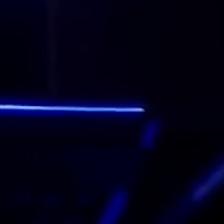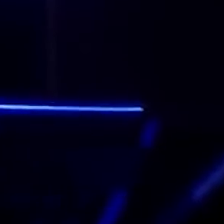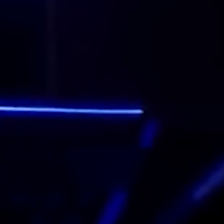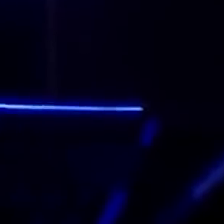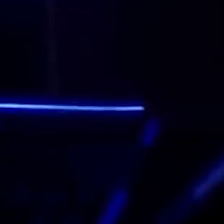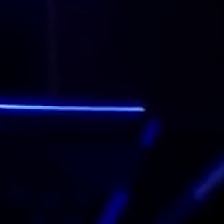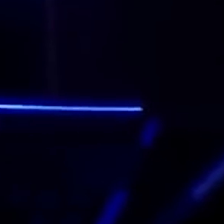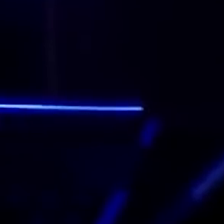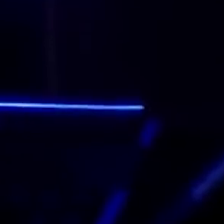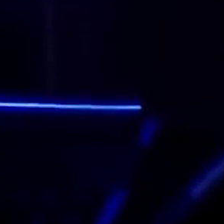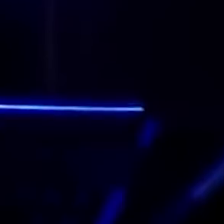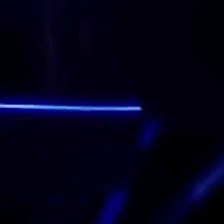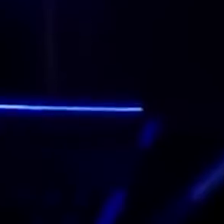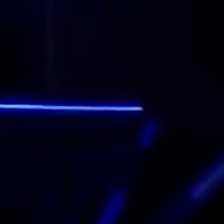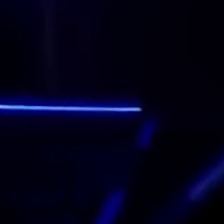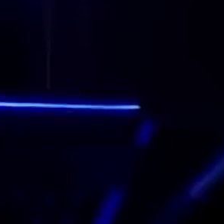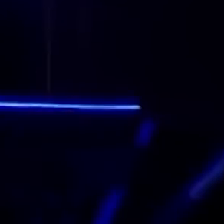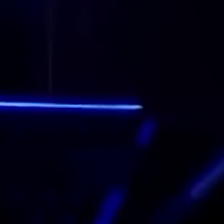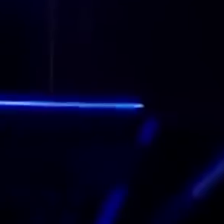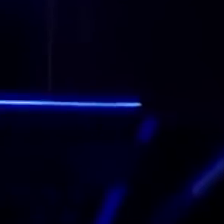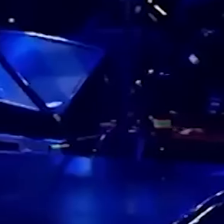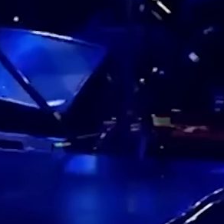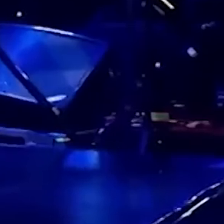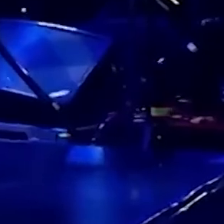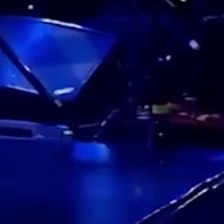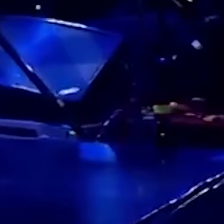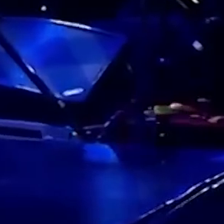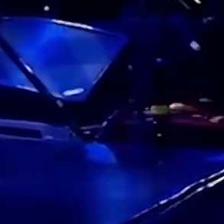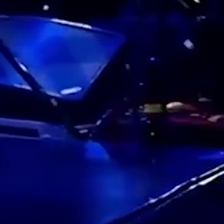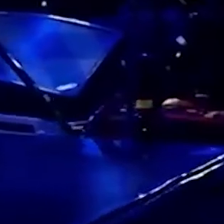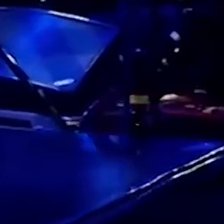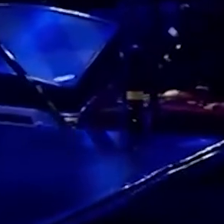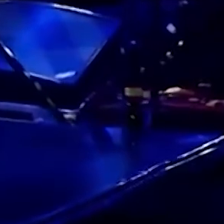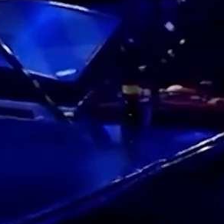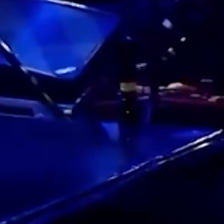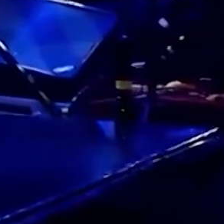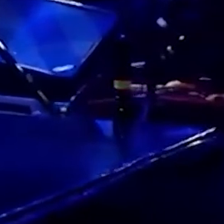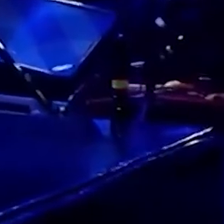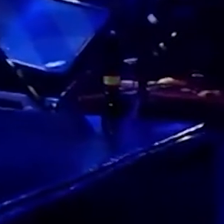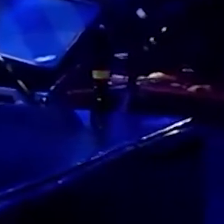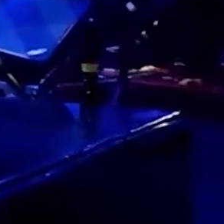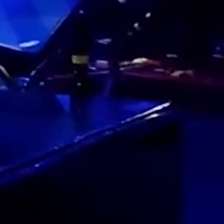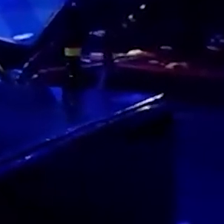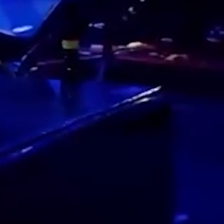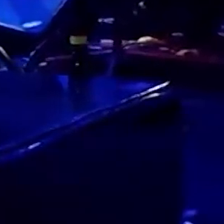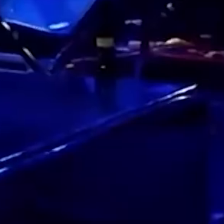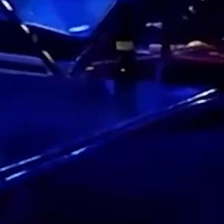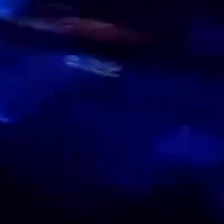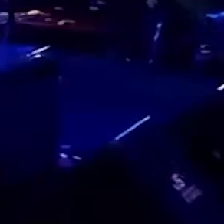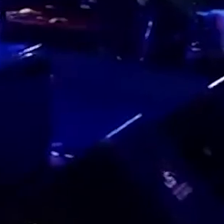de que bien te ves cuando en tus ojos no importa si